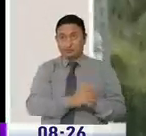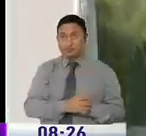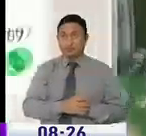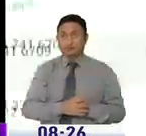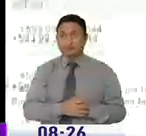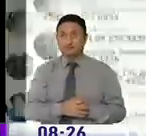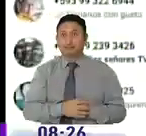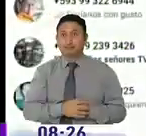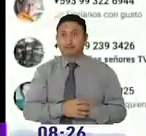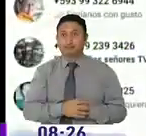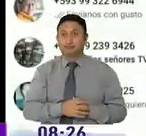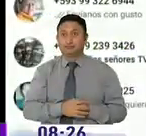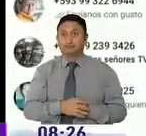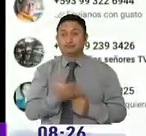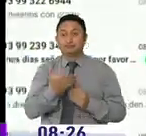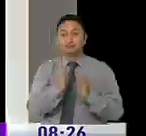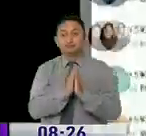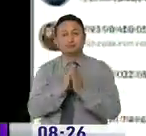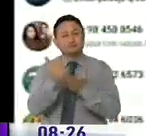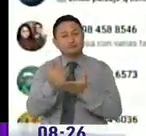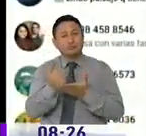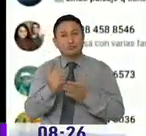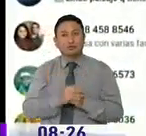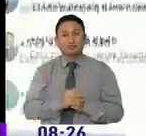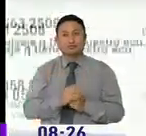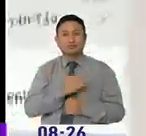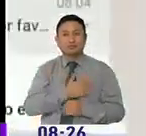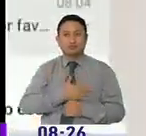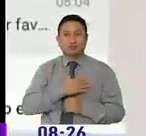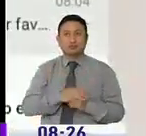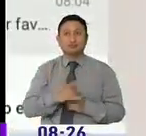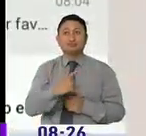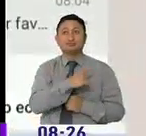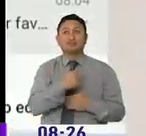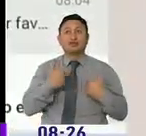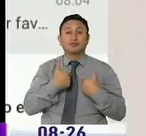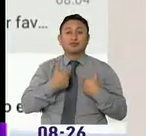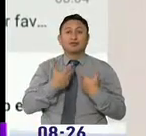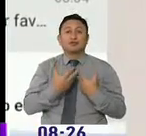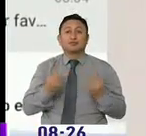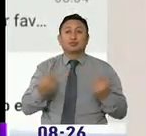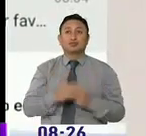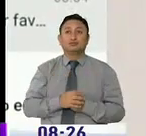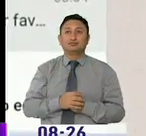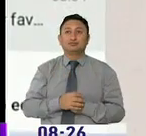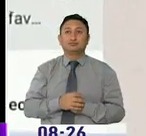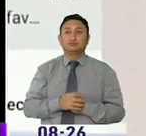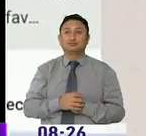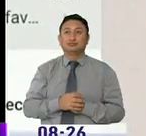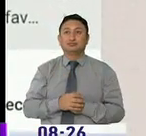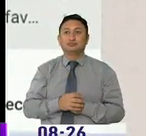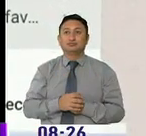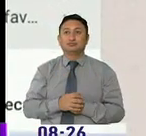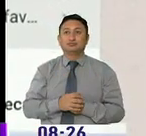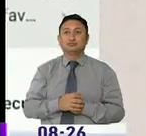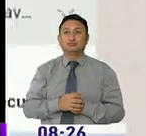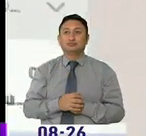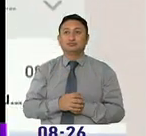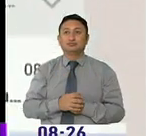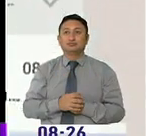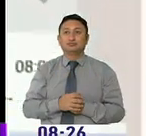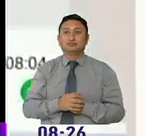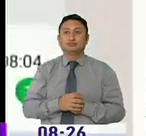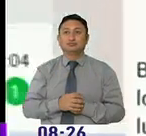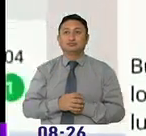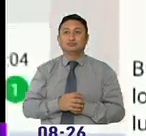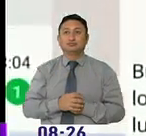ahí estamos viendo. Piden ayuda a autoridades, por favor. Peludito perdido, 10 de septiembre en La Chicaña y Mariscal